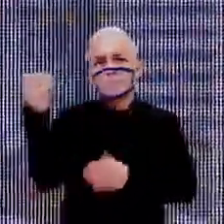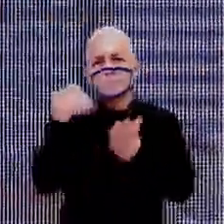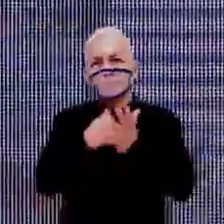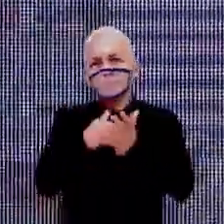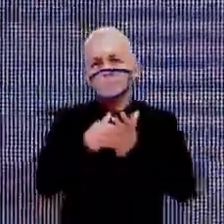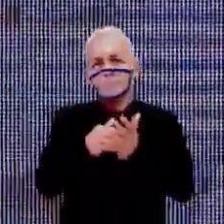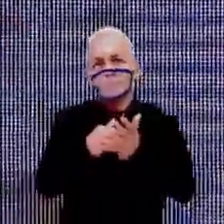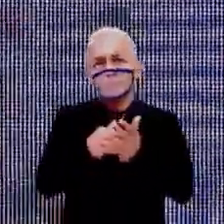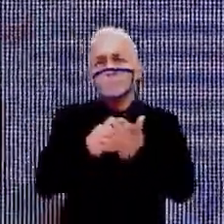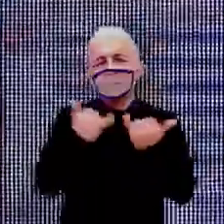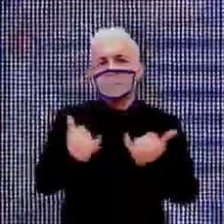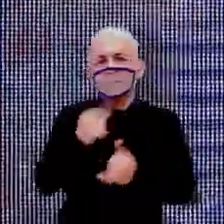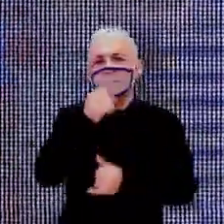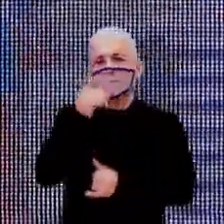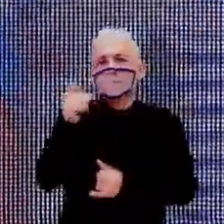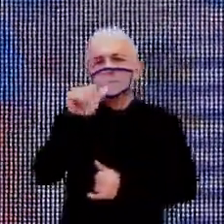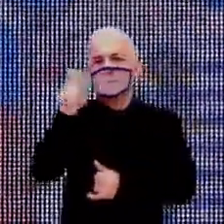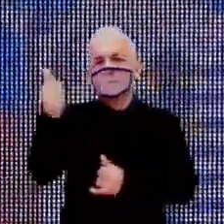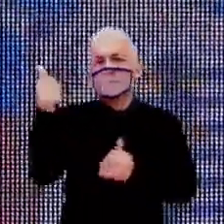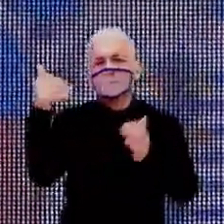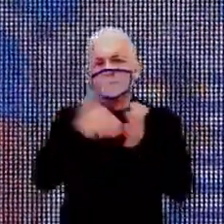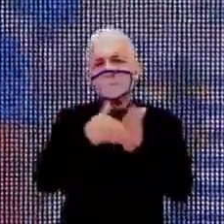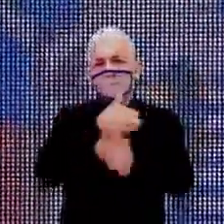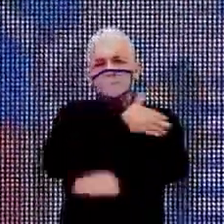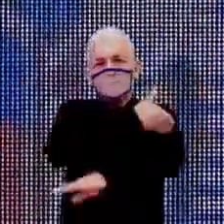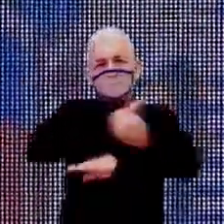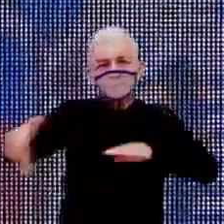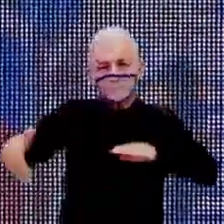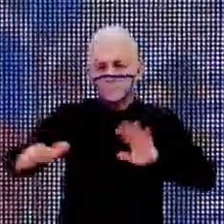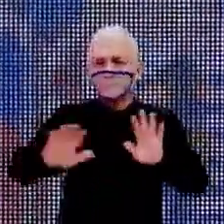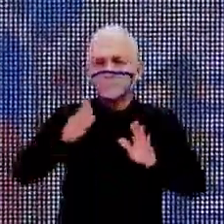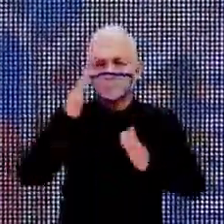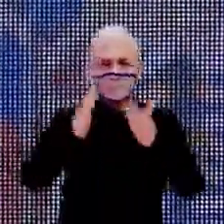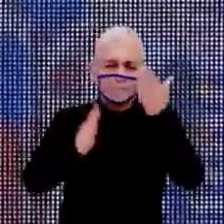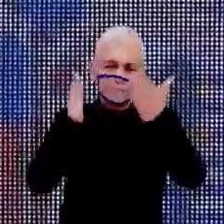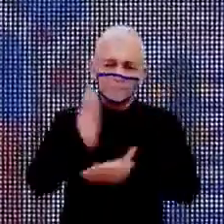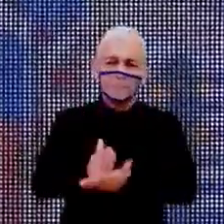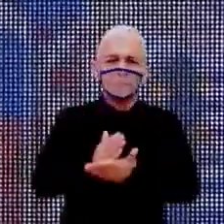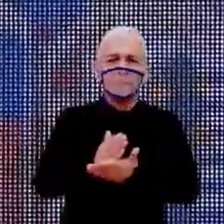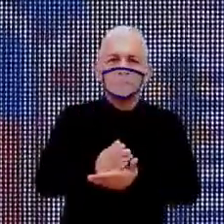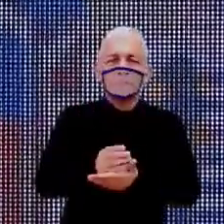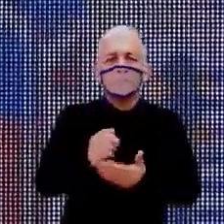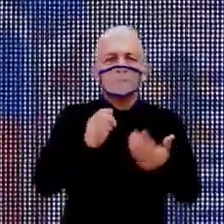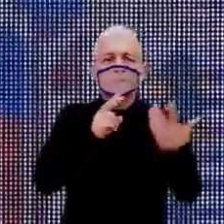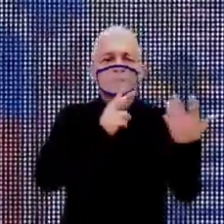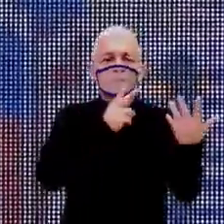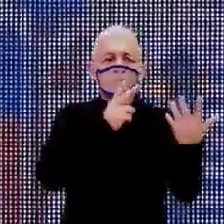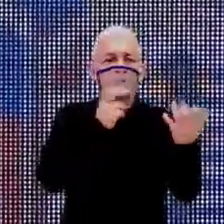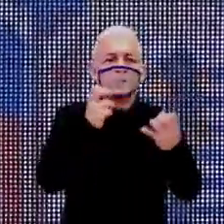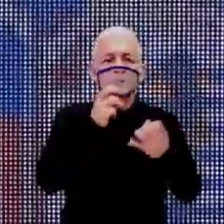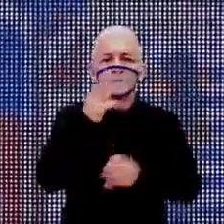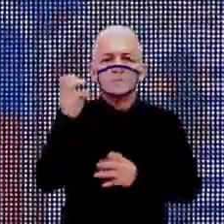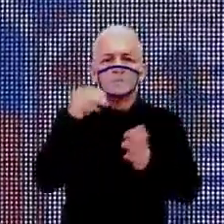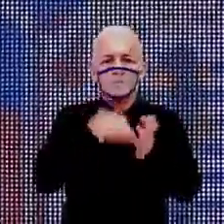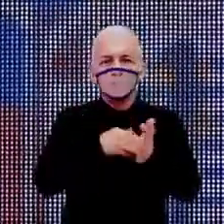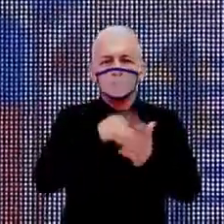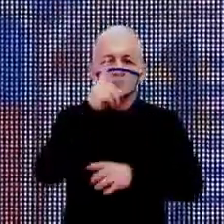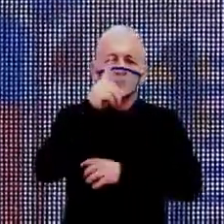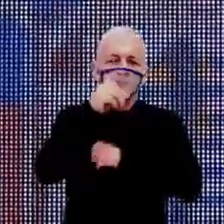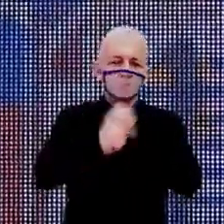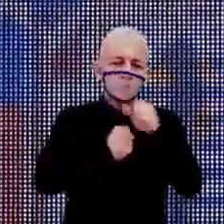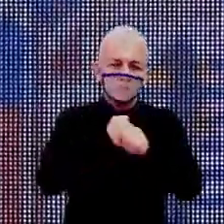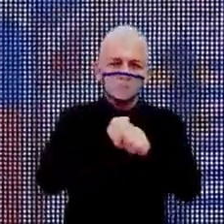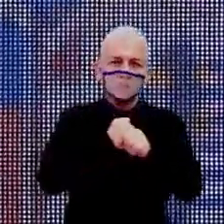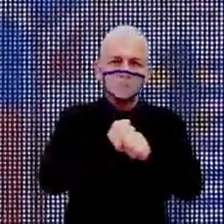pesos. Tenemos 110 mil millones de pesos. Porque lo máximo que habíamos hecho eran unos 78 mil millones de pesos por año, que fue en